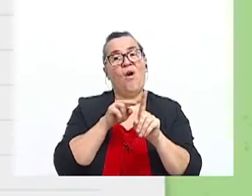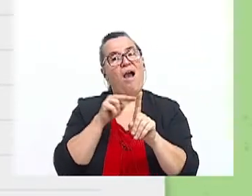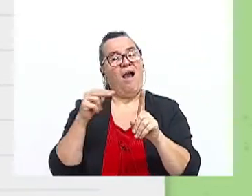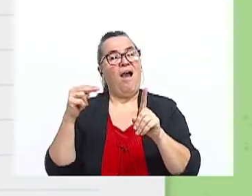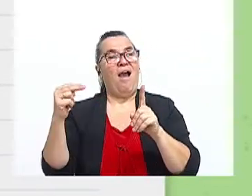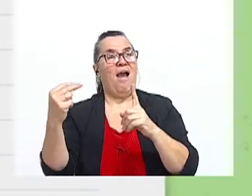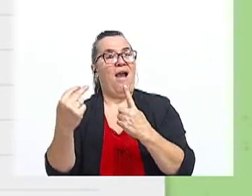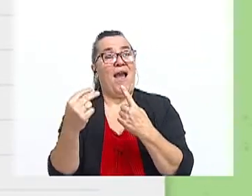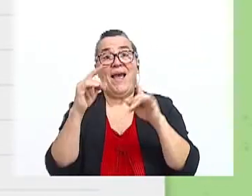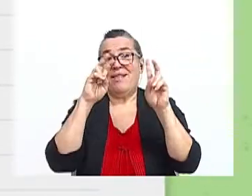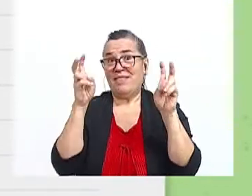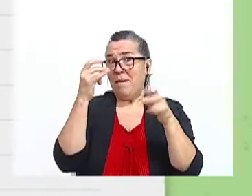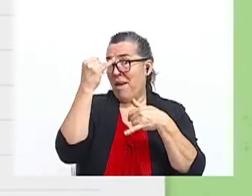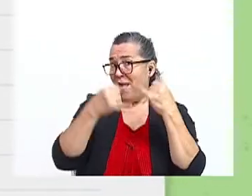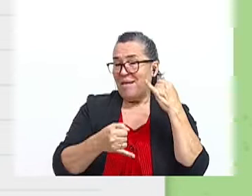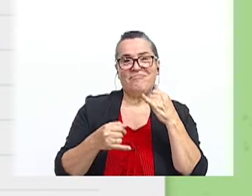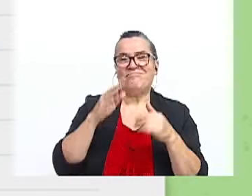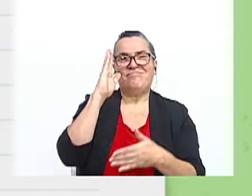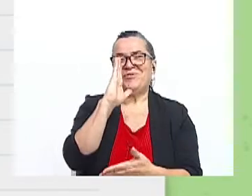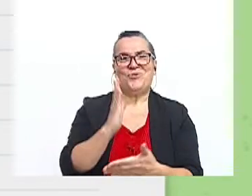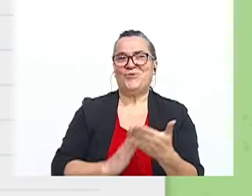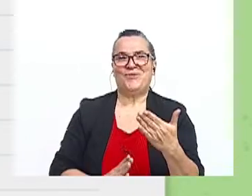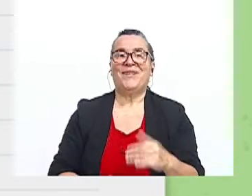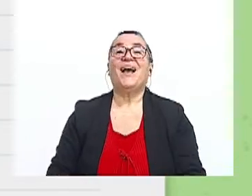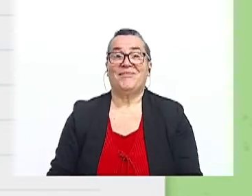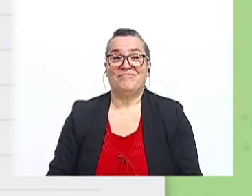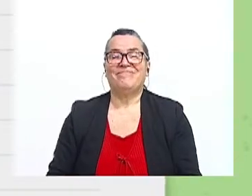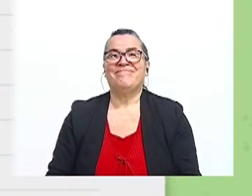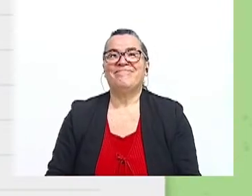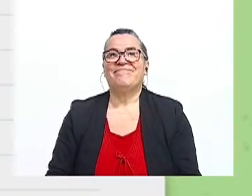tema nunca se va a agotar.